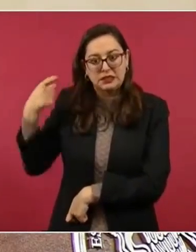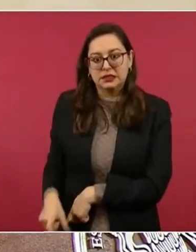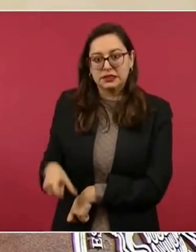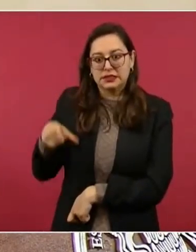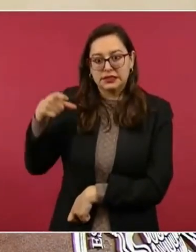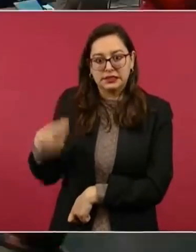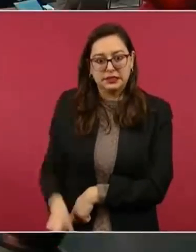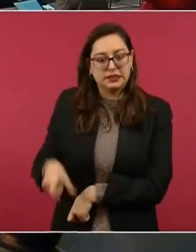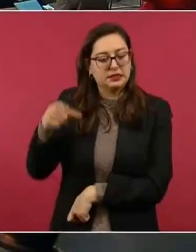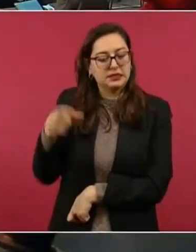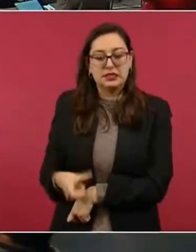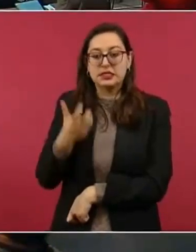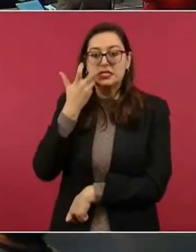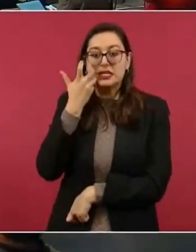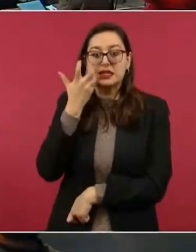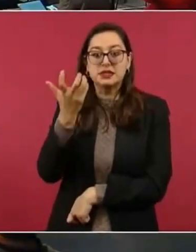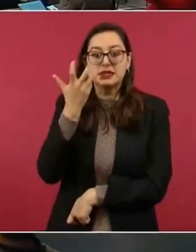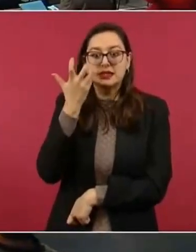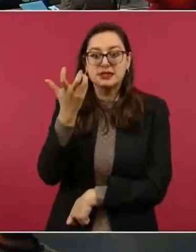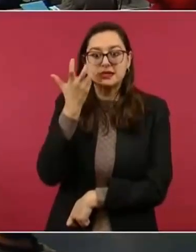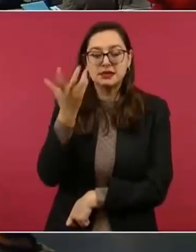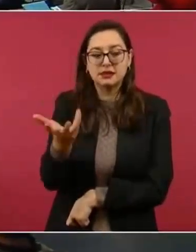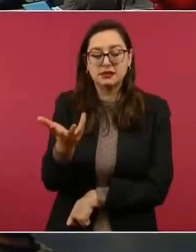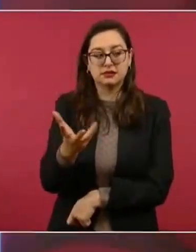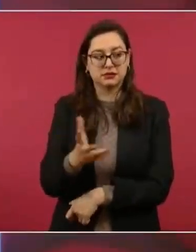Es como cuando